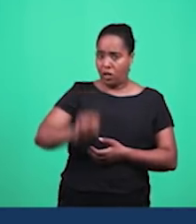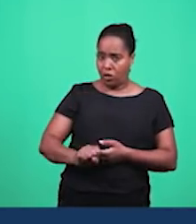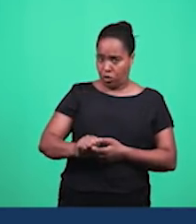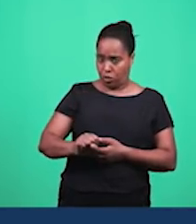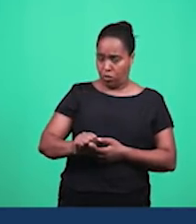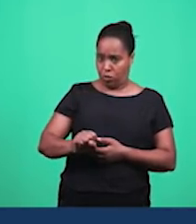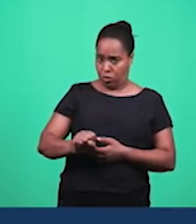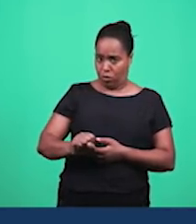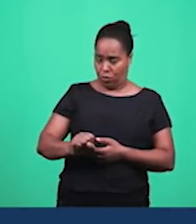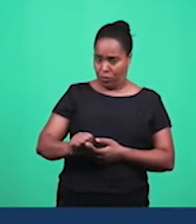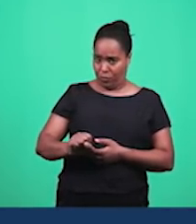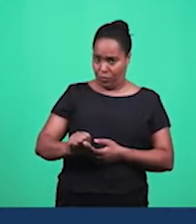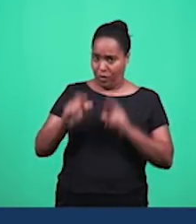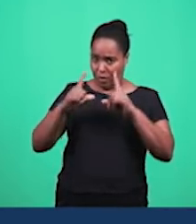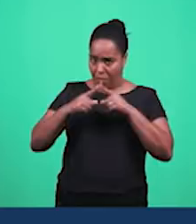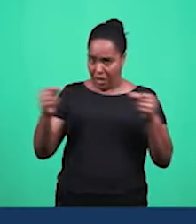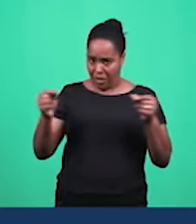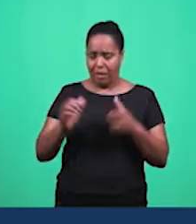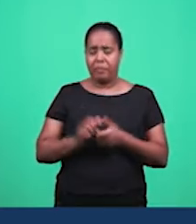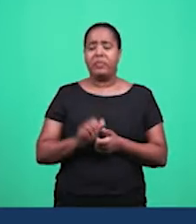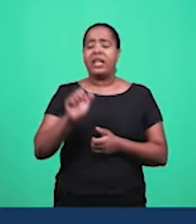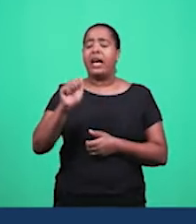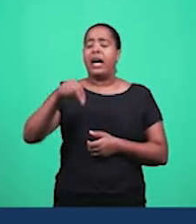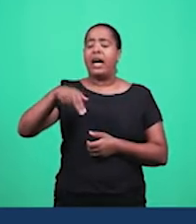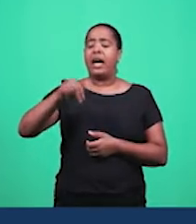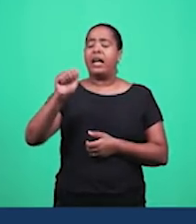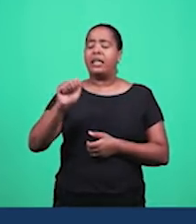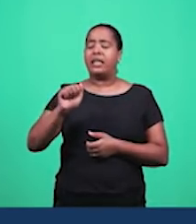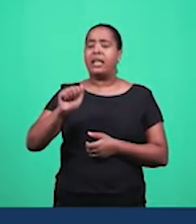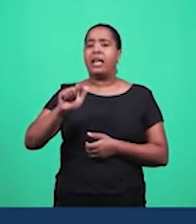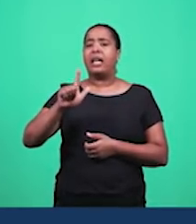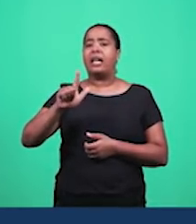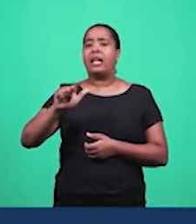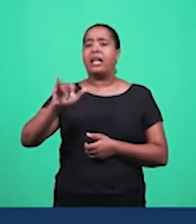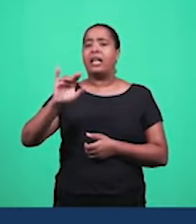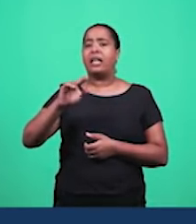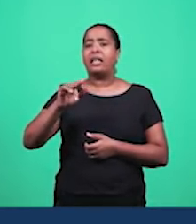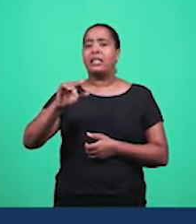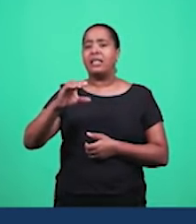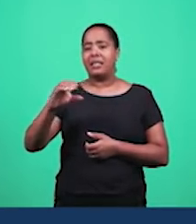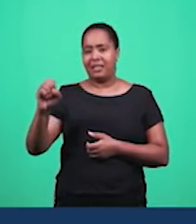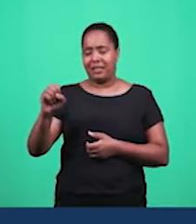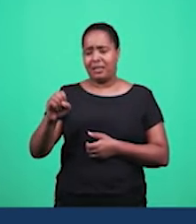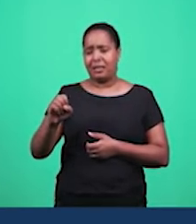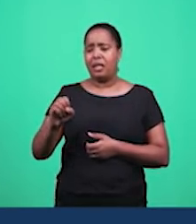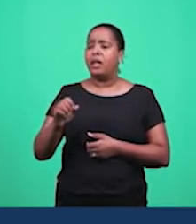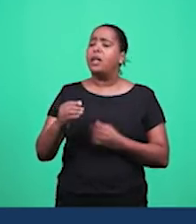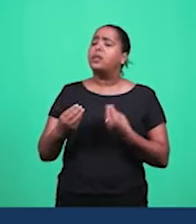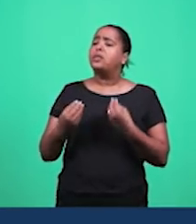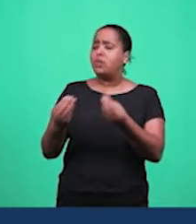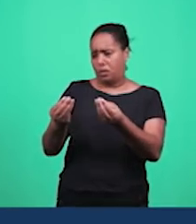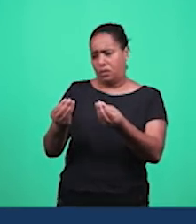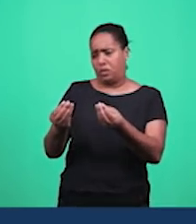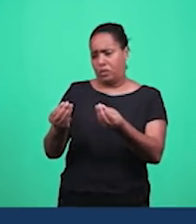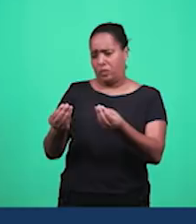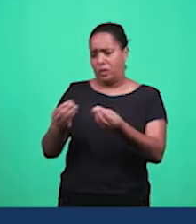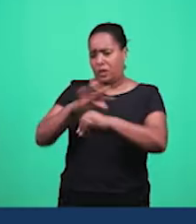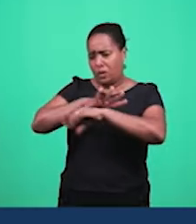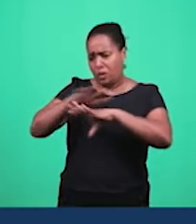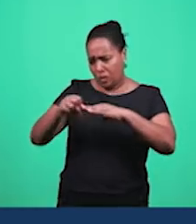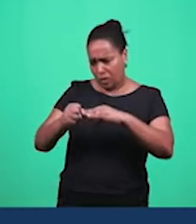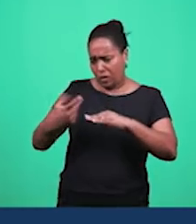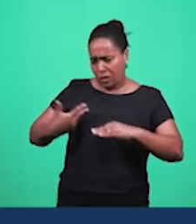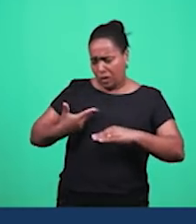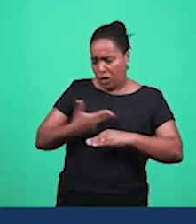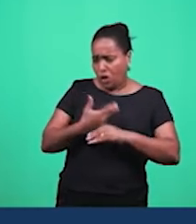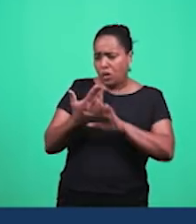a nuestra hermana de lisette ahora queremos desear la plena recuperación de su cirugía estamos